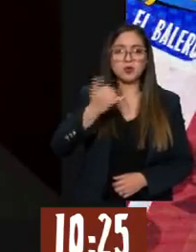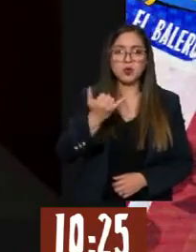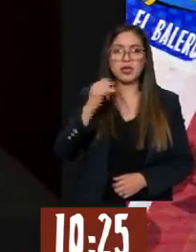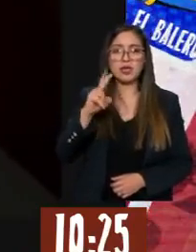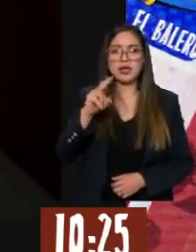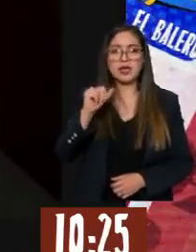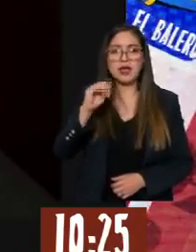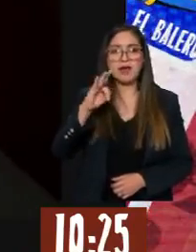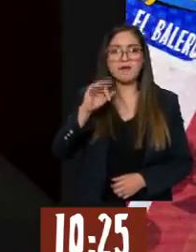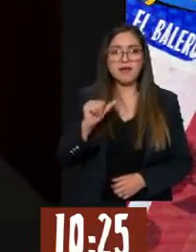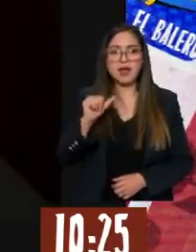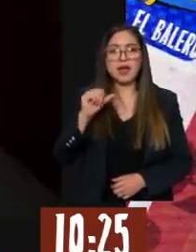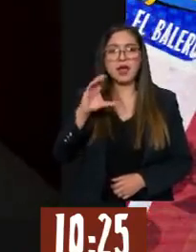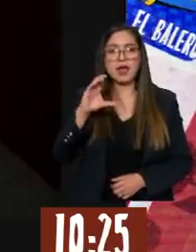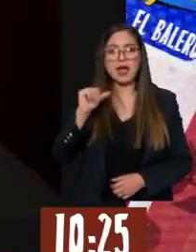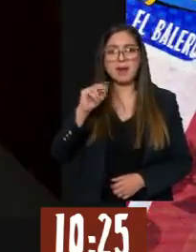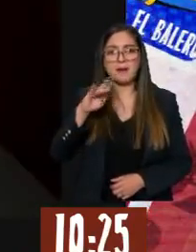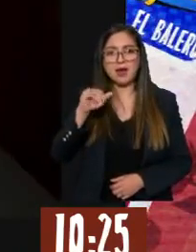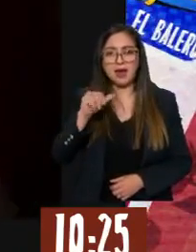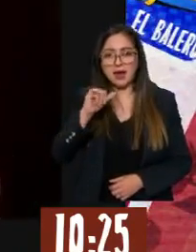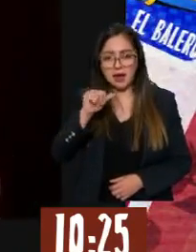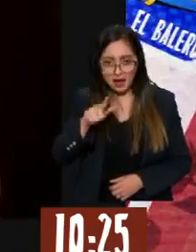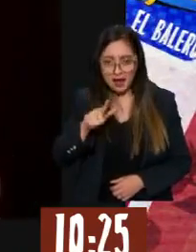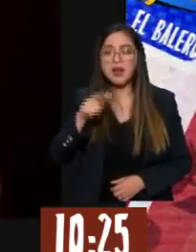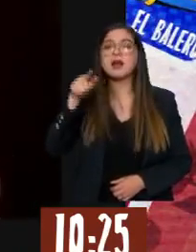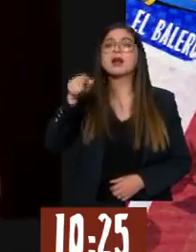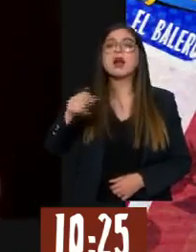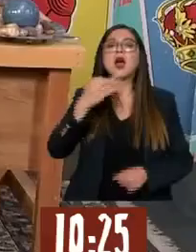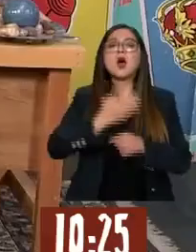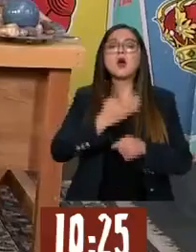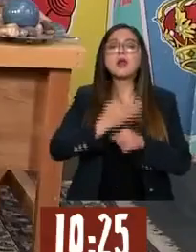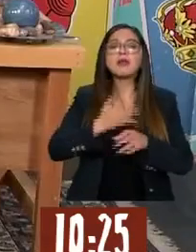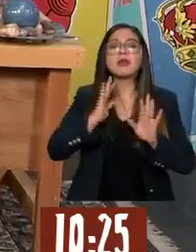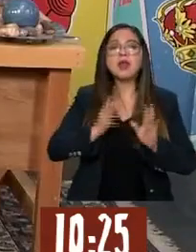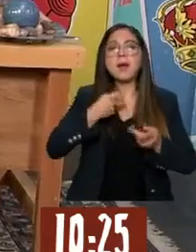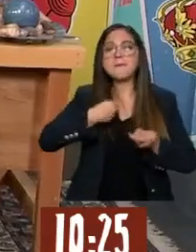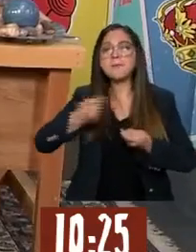700, más o menos 700 despensas. Y el próximo fin de semana terminamos. ¡Bravo, Rafa!